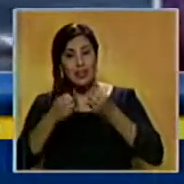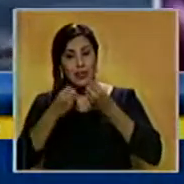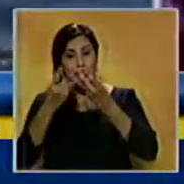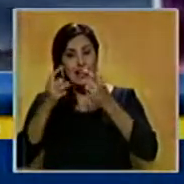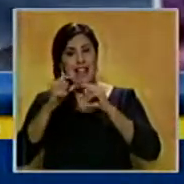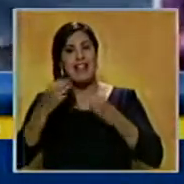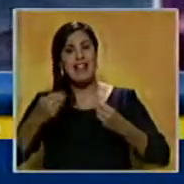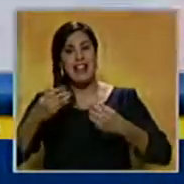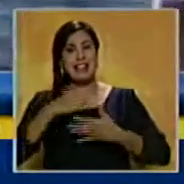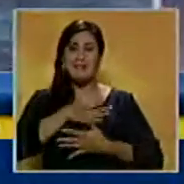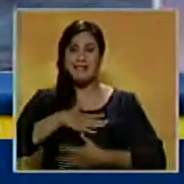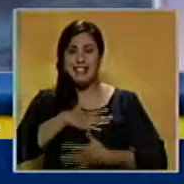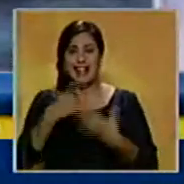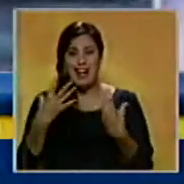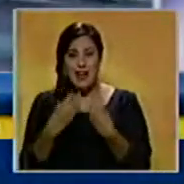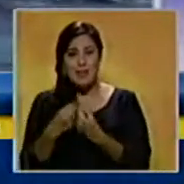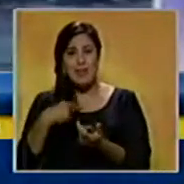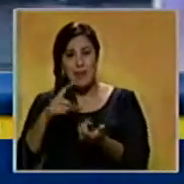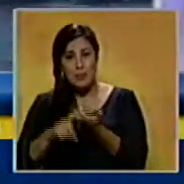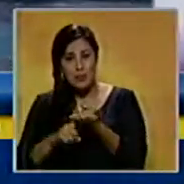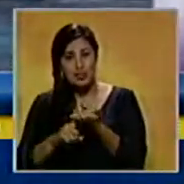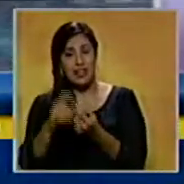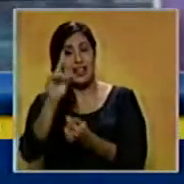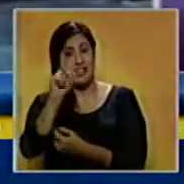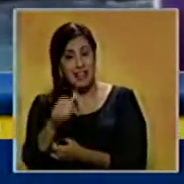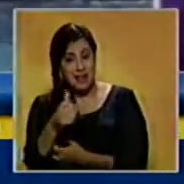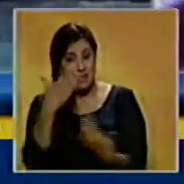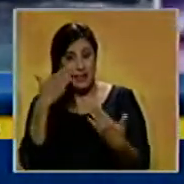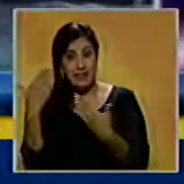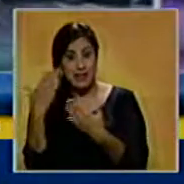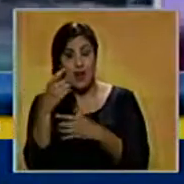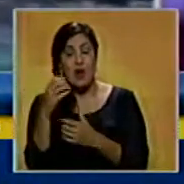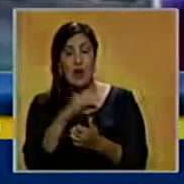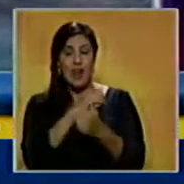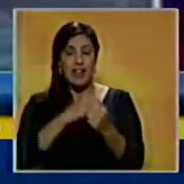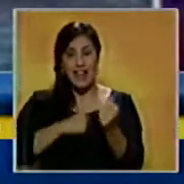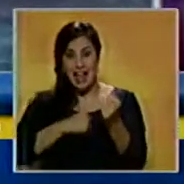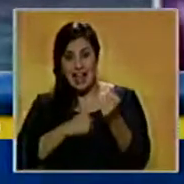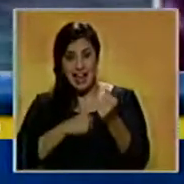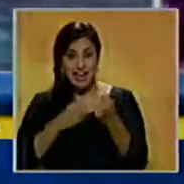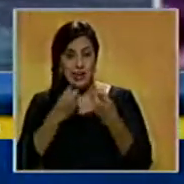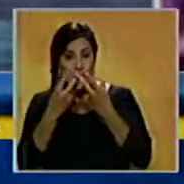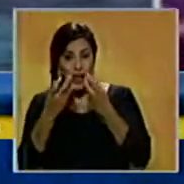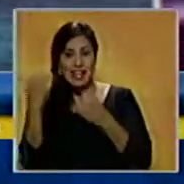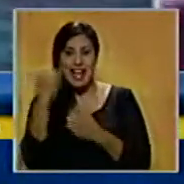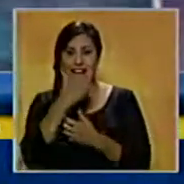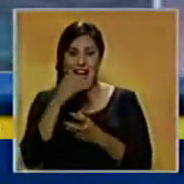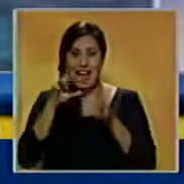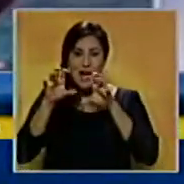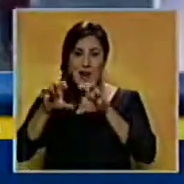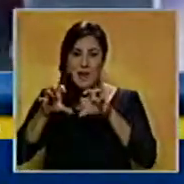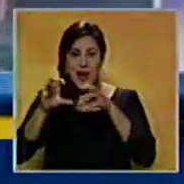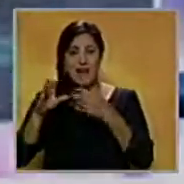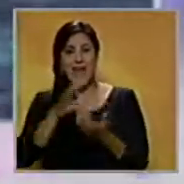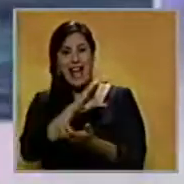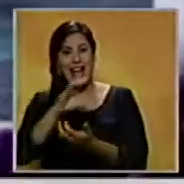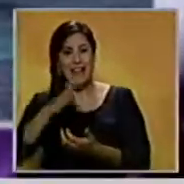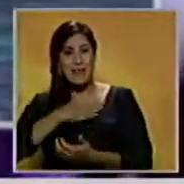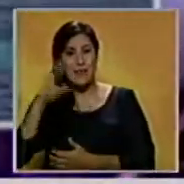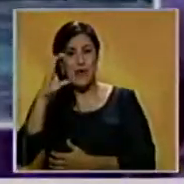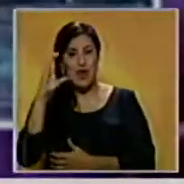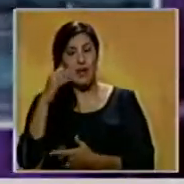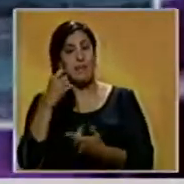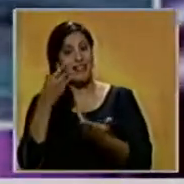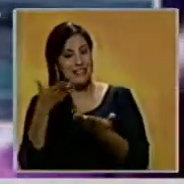tituló Divirtiéndome con Shakira. En él se puede ver al jugador español dedicándole entre risas en la serenata a la cantante barranquillera